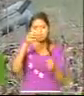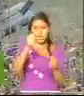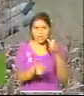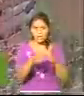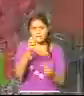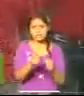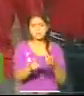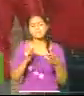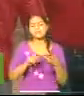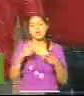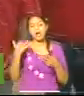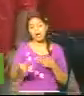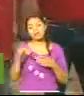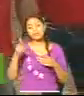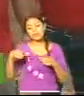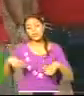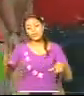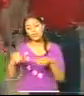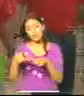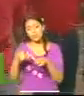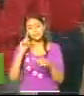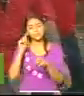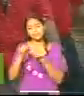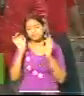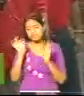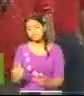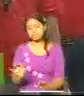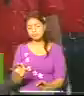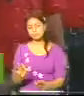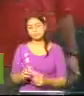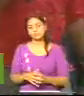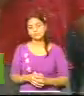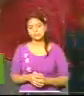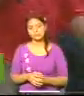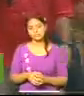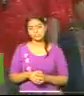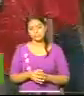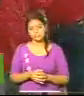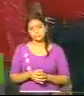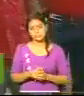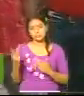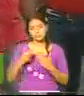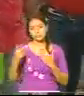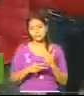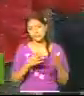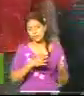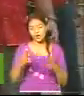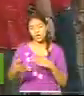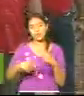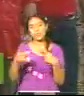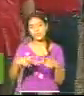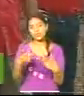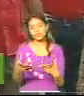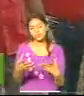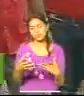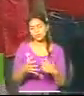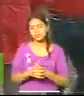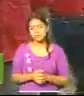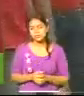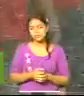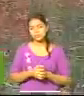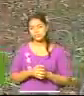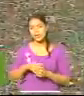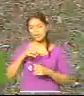de alto rendimiento. Tenemos un espacio productivo dedicado también a un programa de reproducción de nuestra raza criollo y limonero, que es